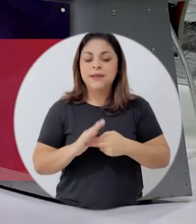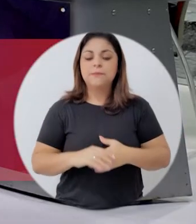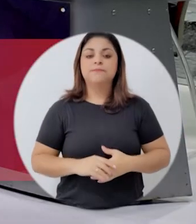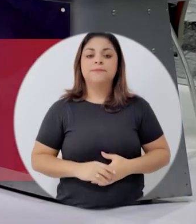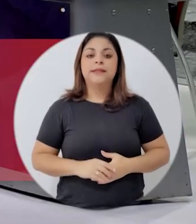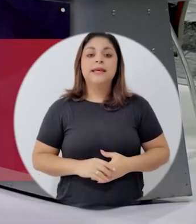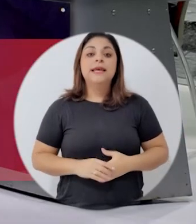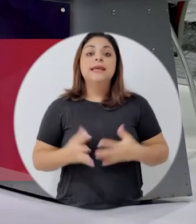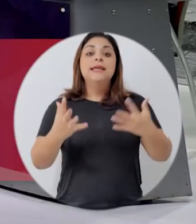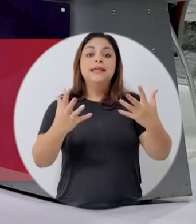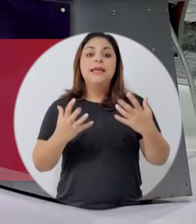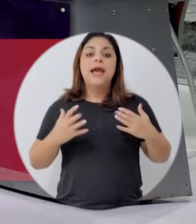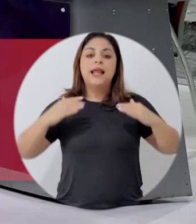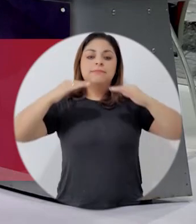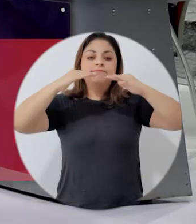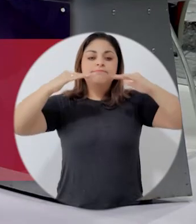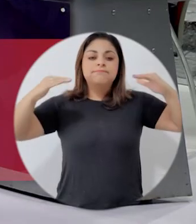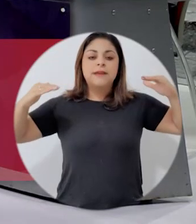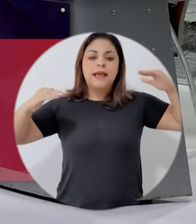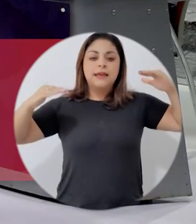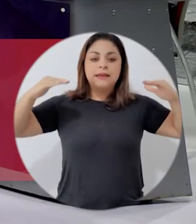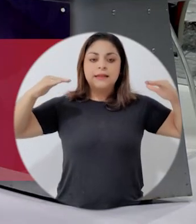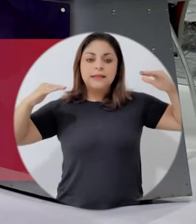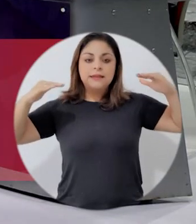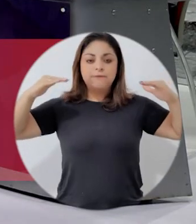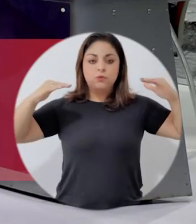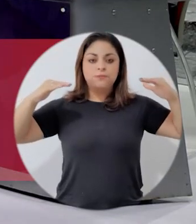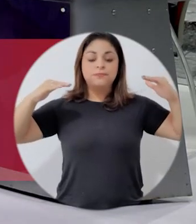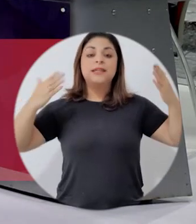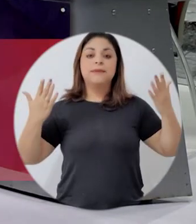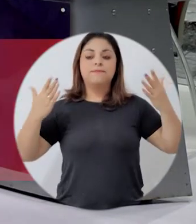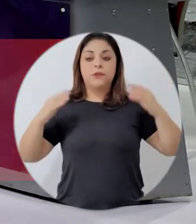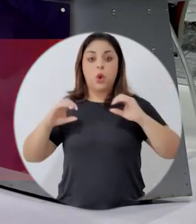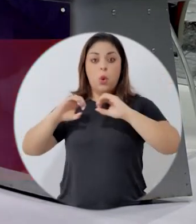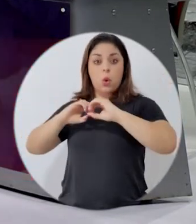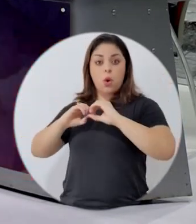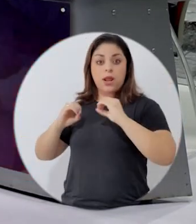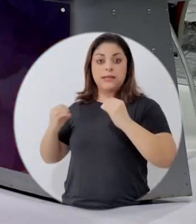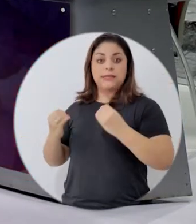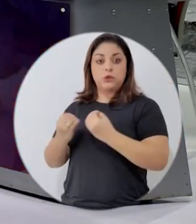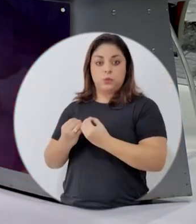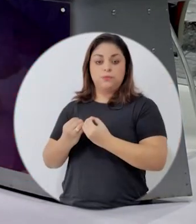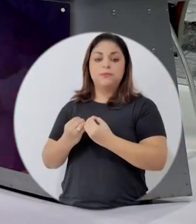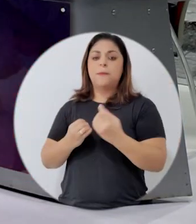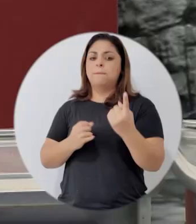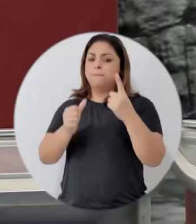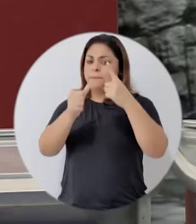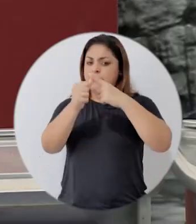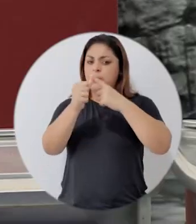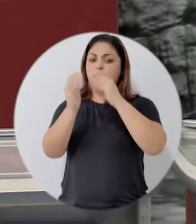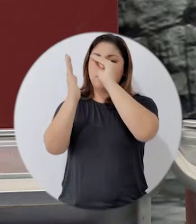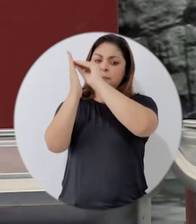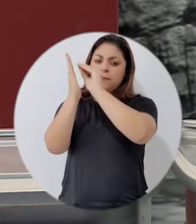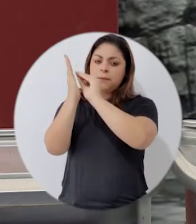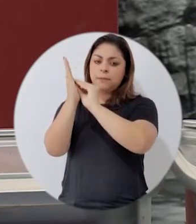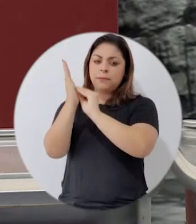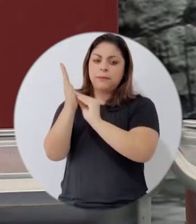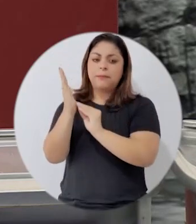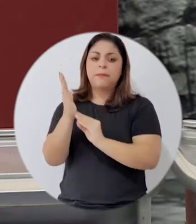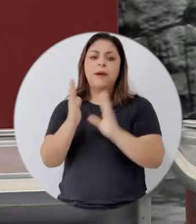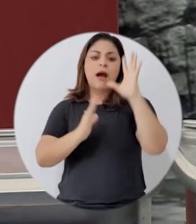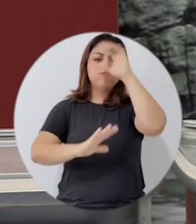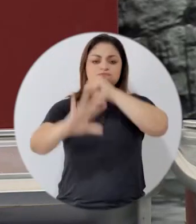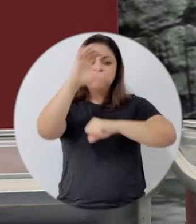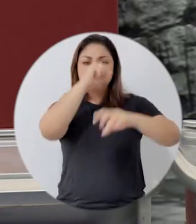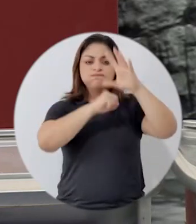equilibrio, una búsqueda de una organización que al desarrollar su inventario, que será esa primera etapa que explicaba Susana,